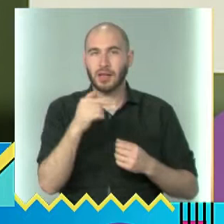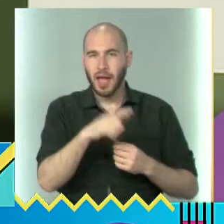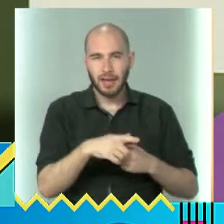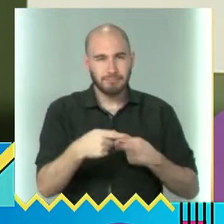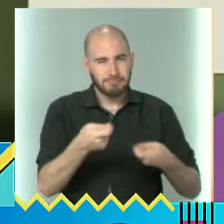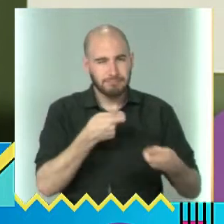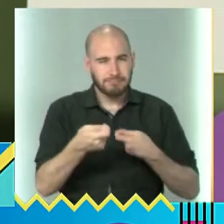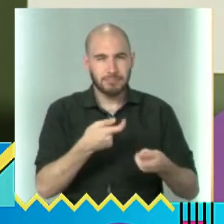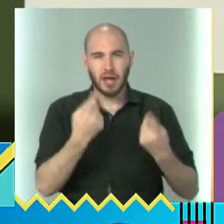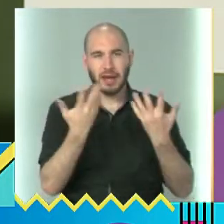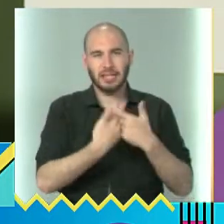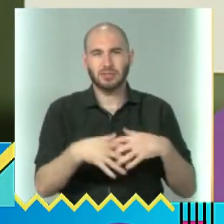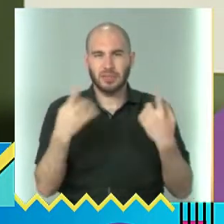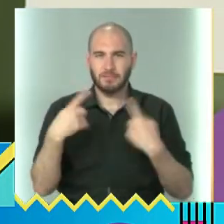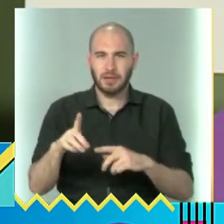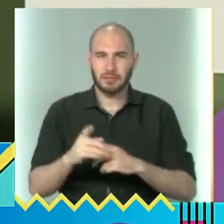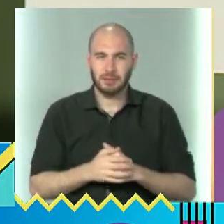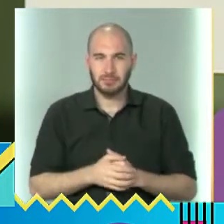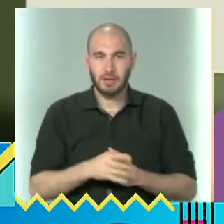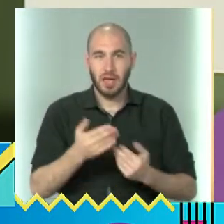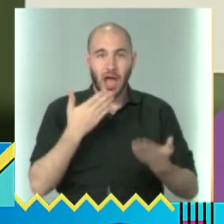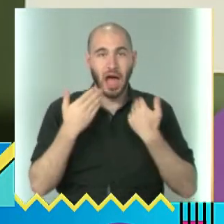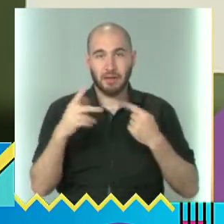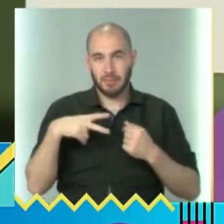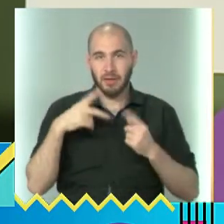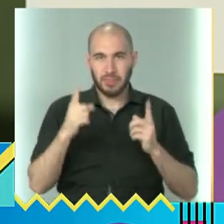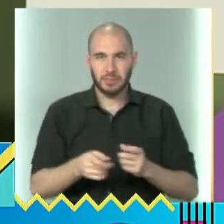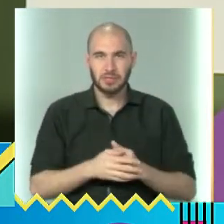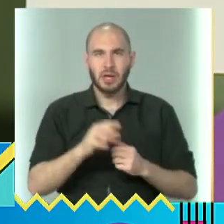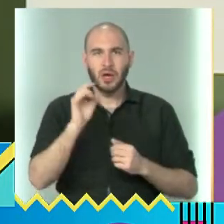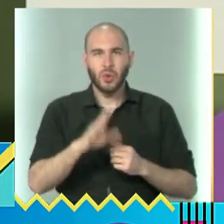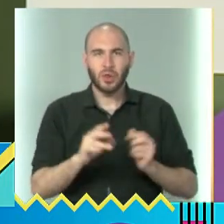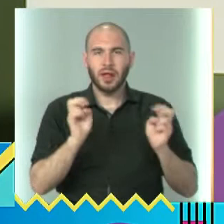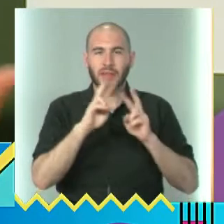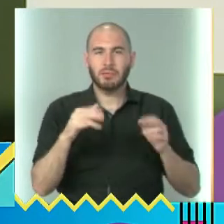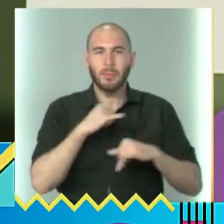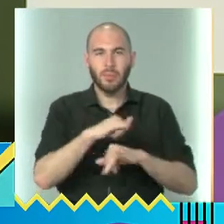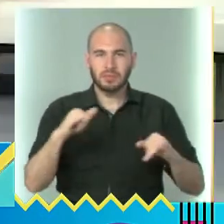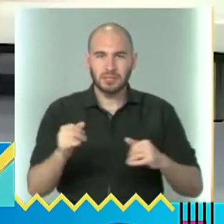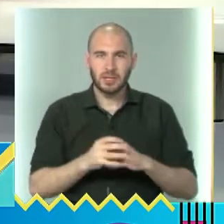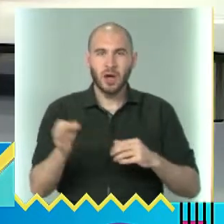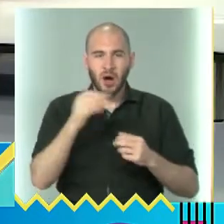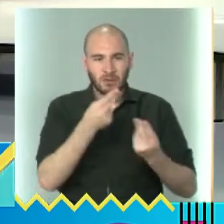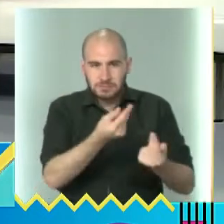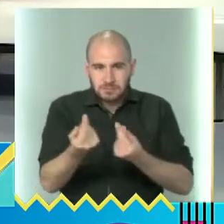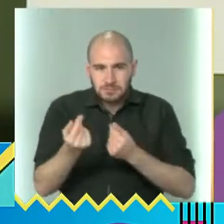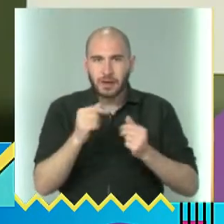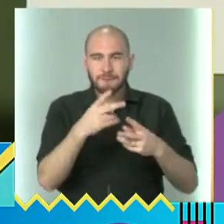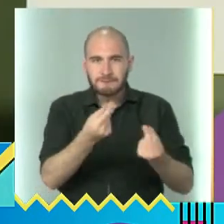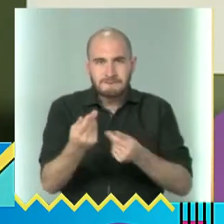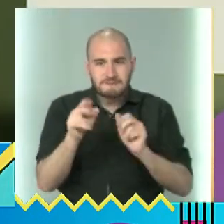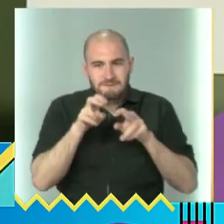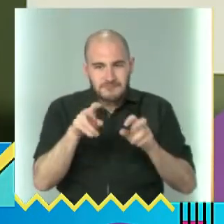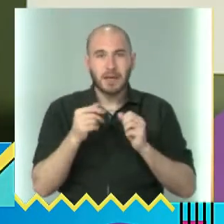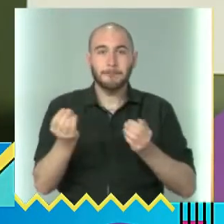jugar otro tipo de relaciones y lo hablábamos también fuera de aire, no es simplemente la cuestión de la publicidad o del consumo, ¿no? Sí. De tracción de consumo,